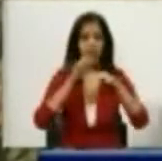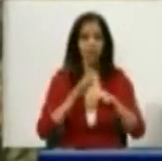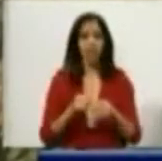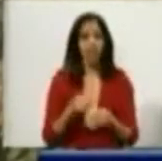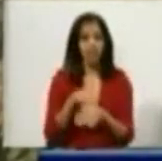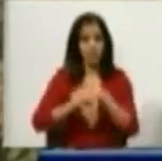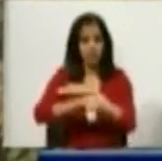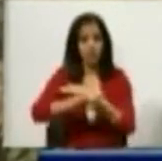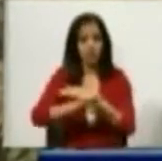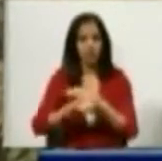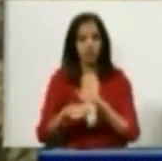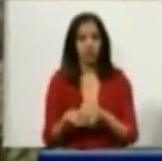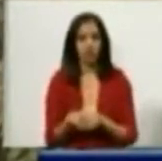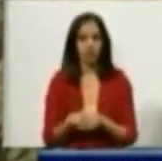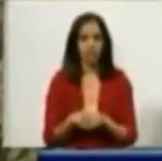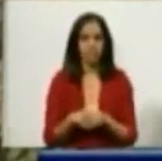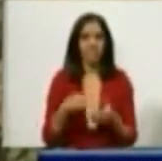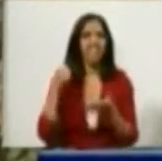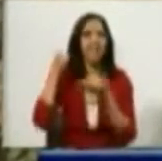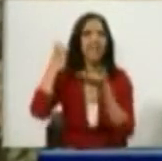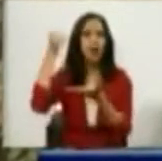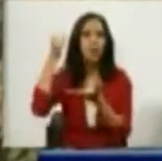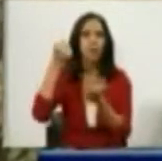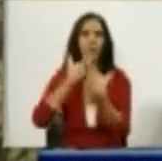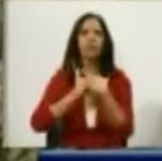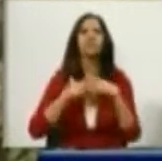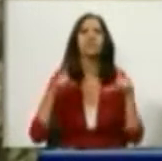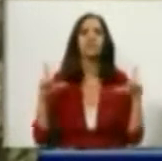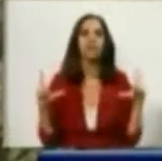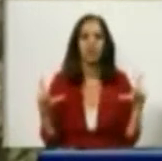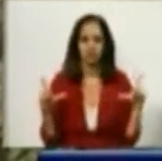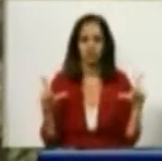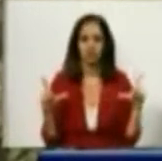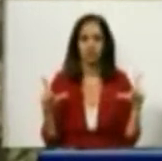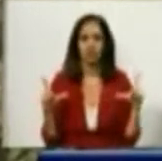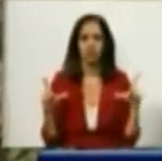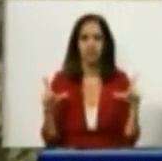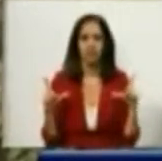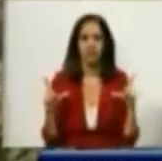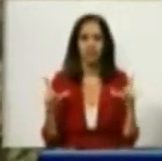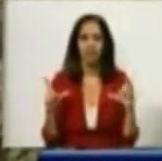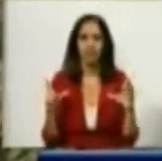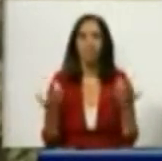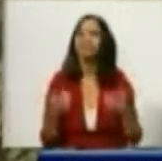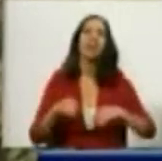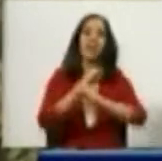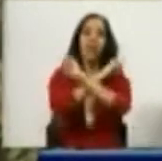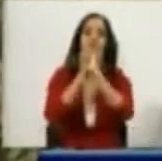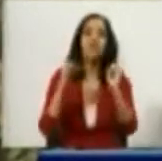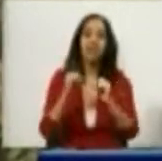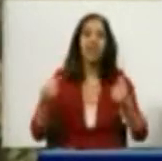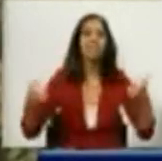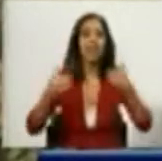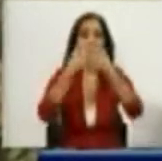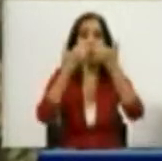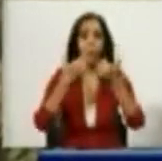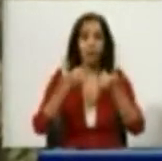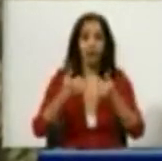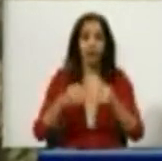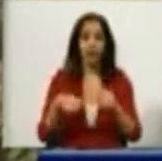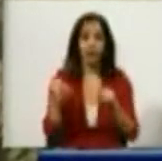y boca de la Copa Libertadores O sea la copa libertador la final de la Copa Libertadores